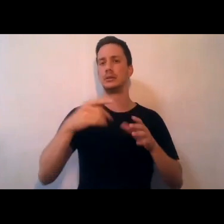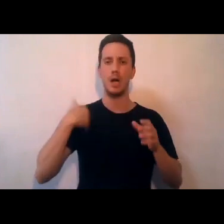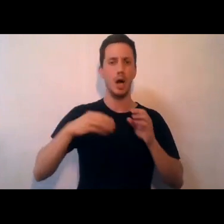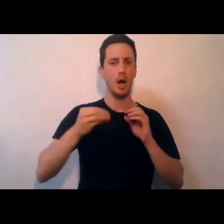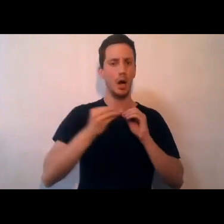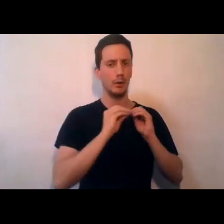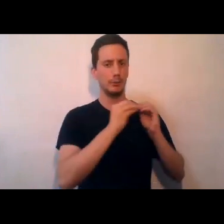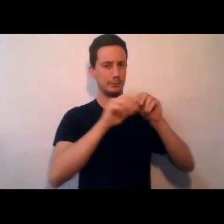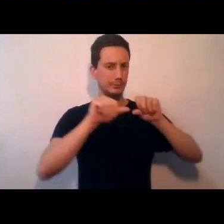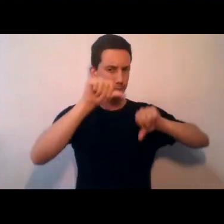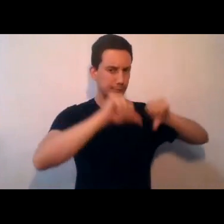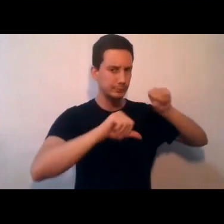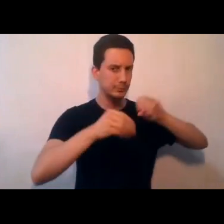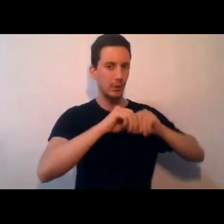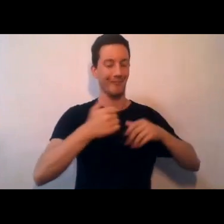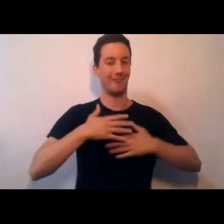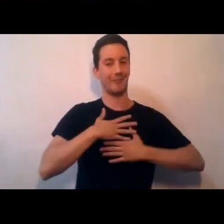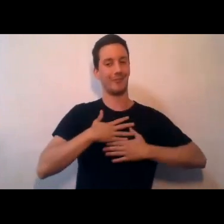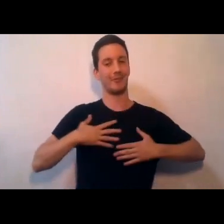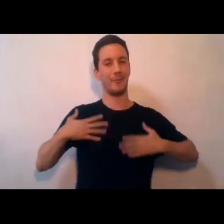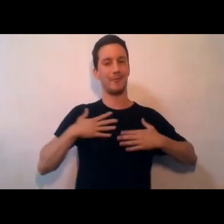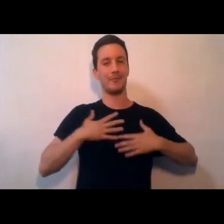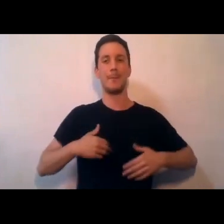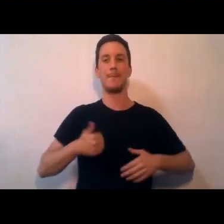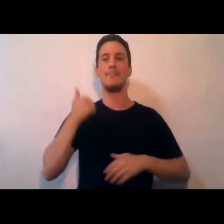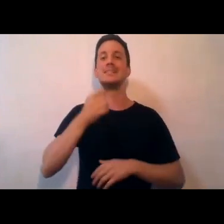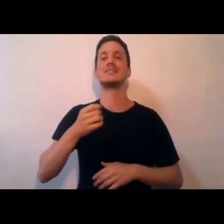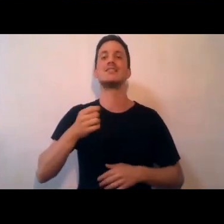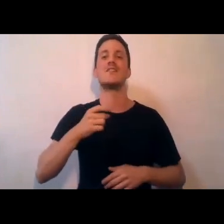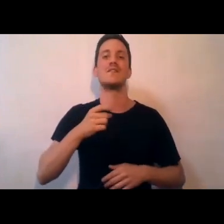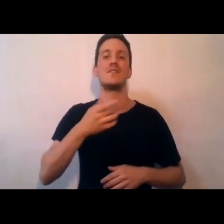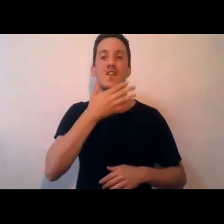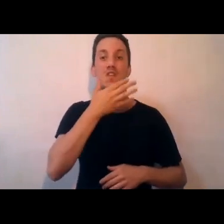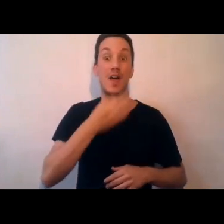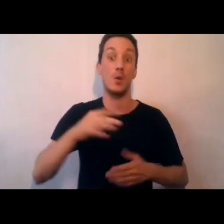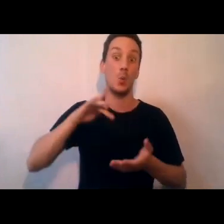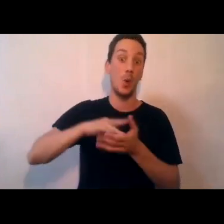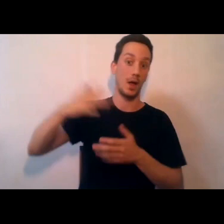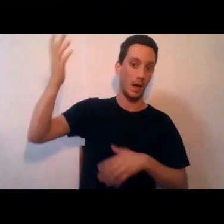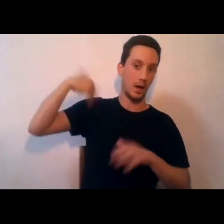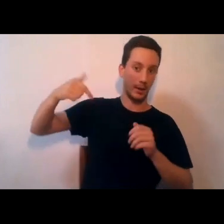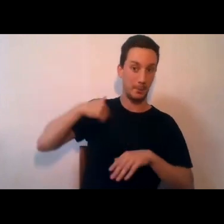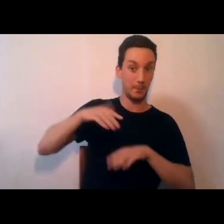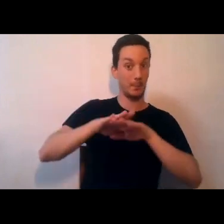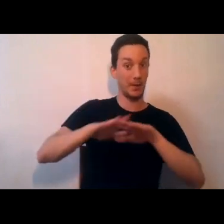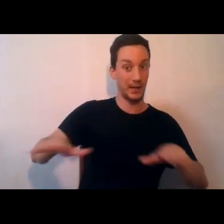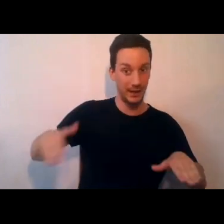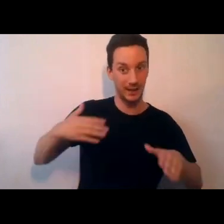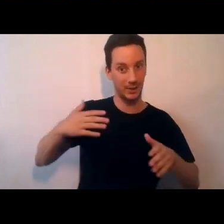más fáciles de extender que los que tenía que poner yo cuando mis hijos eran más pequeños.